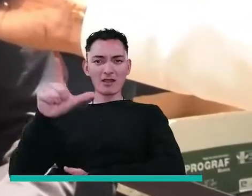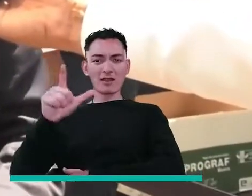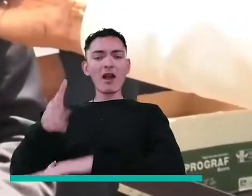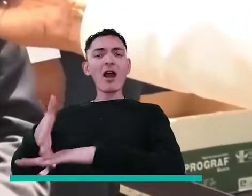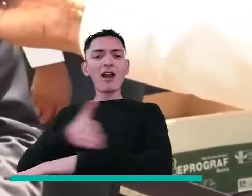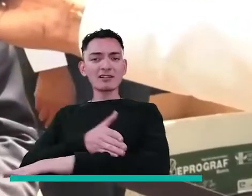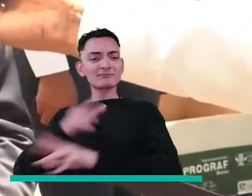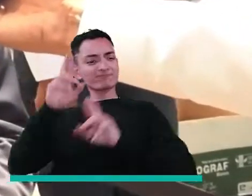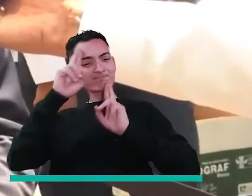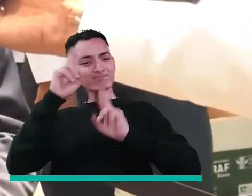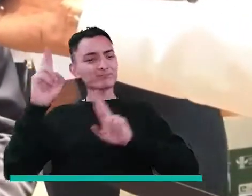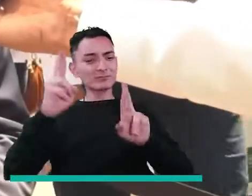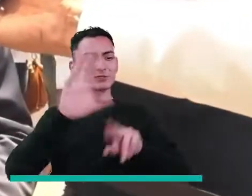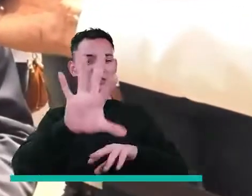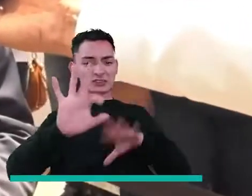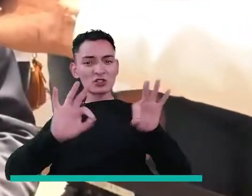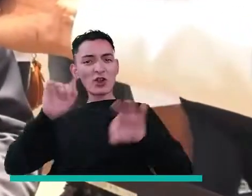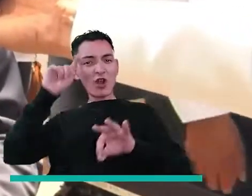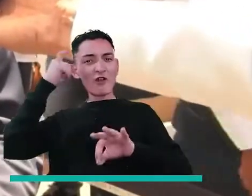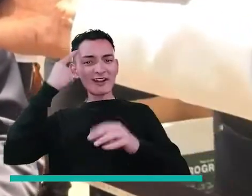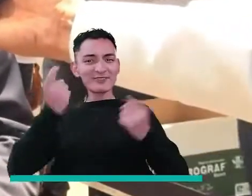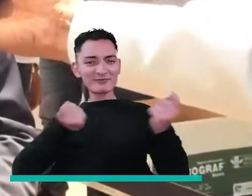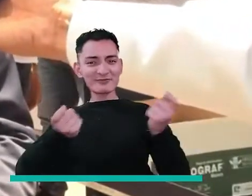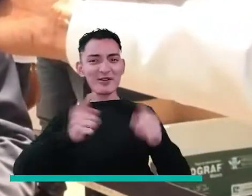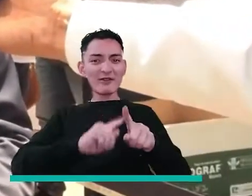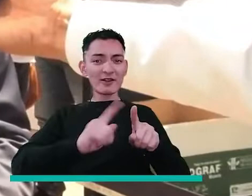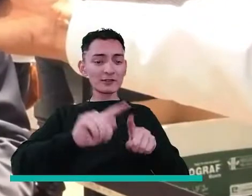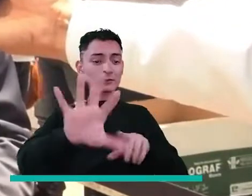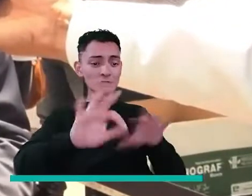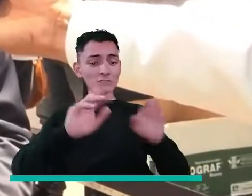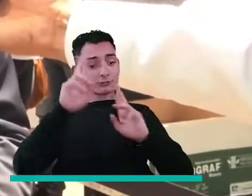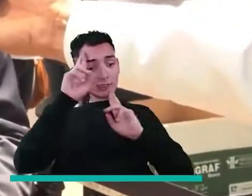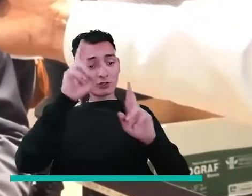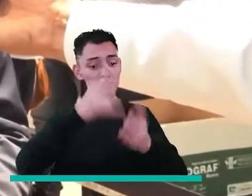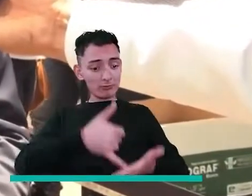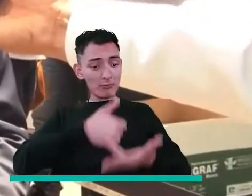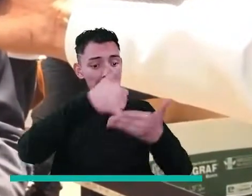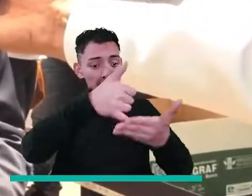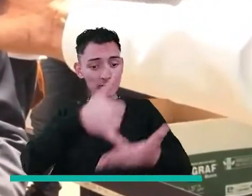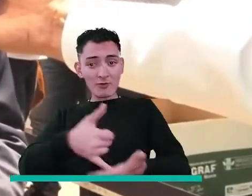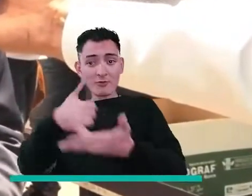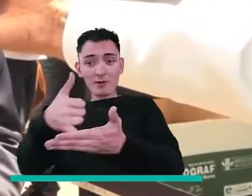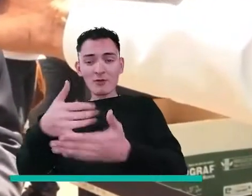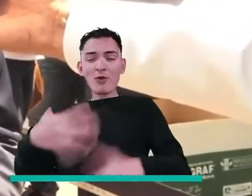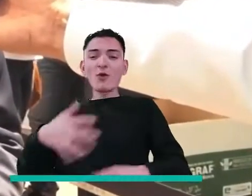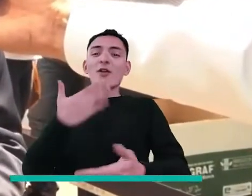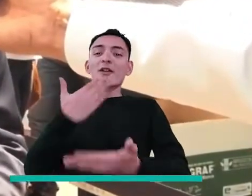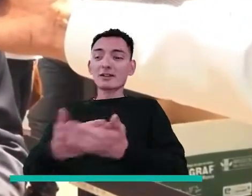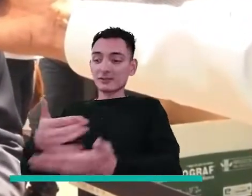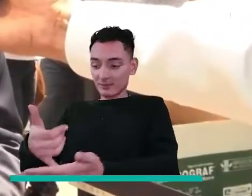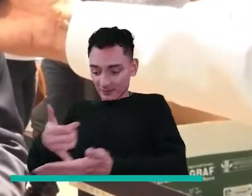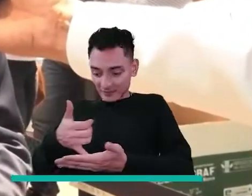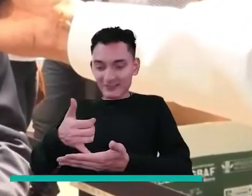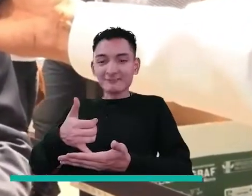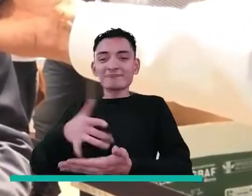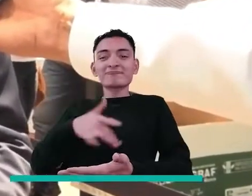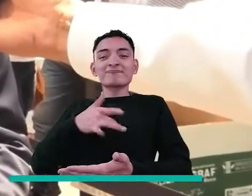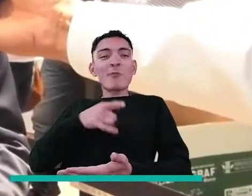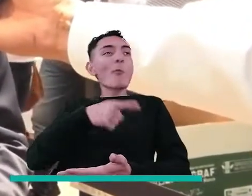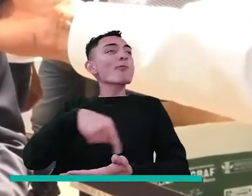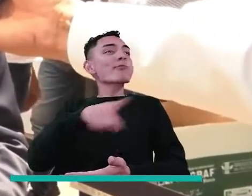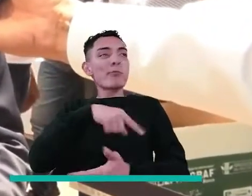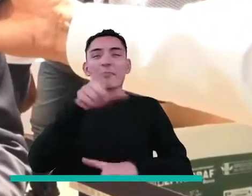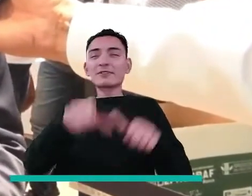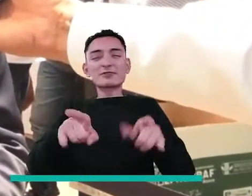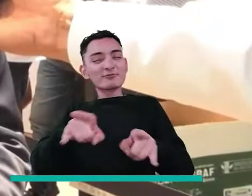reconocimiento durante muchos años ya a los mejores y a las mejores, y por eso hoy a ellos y a los aliados, gracias, porque con ese premio hacen que